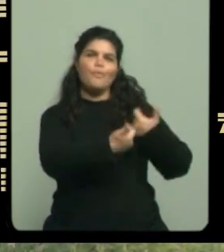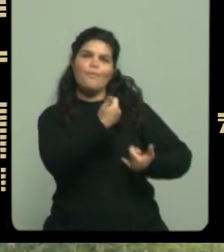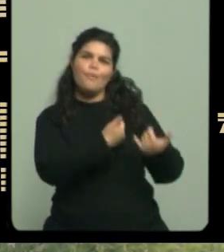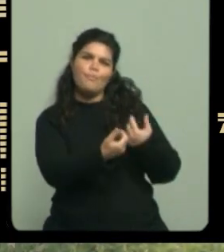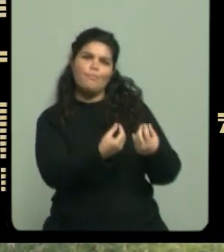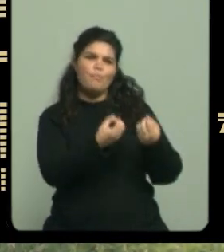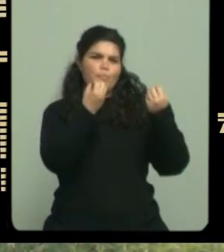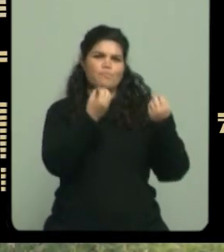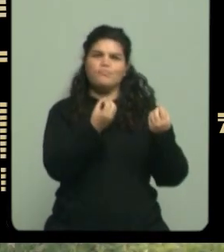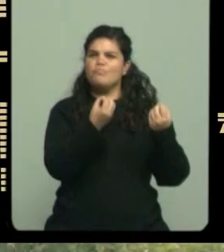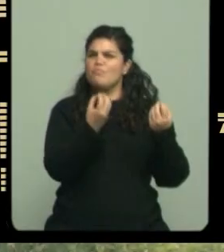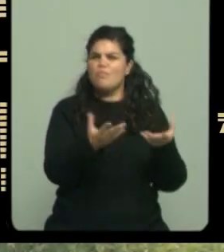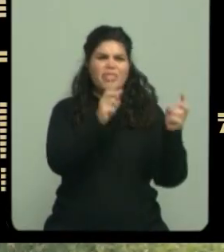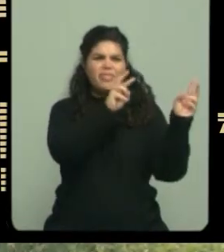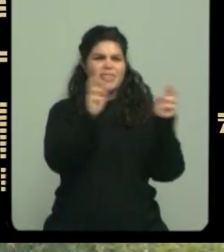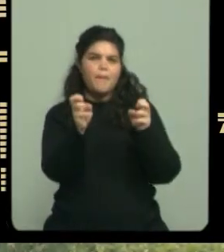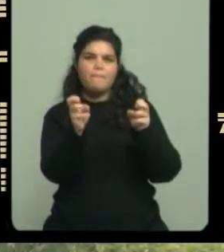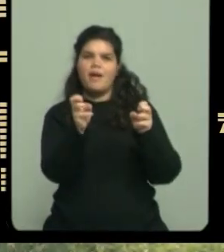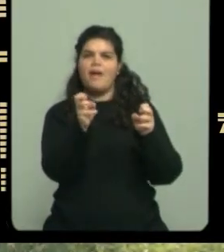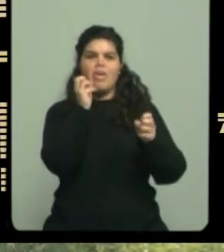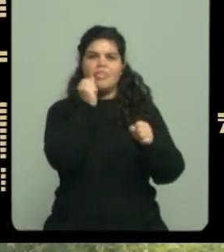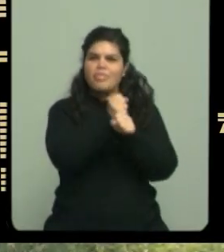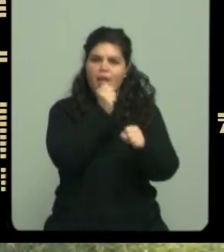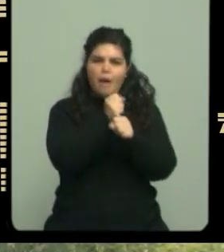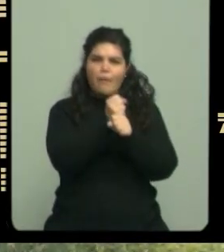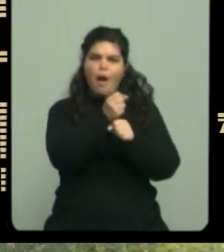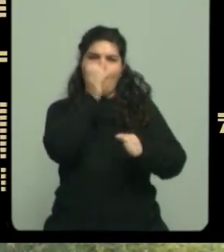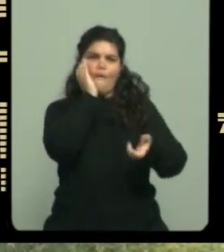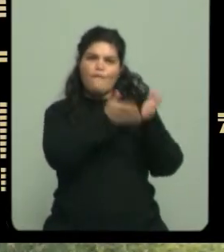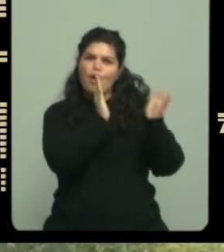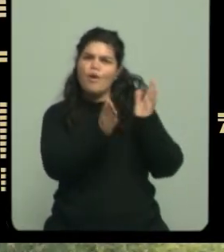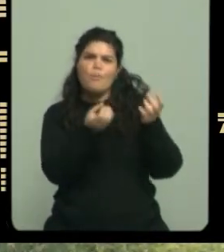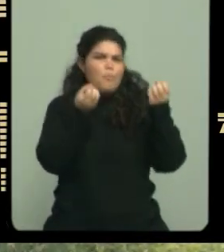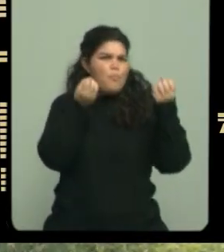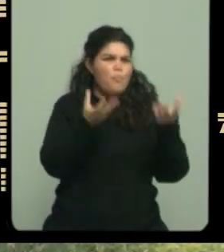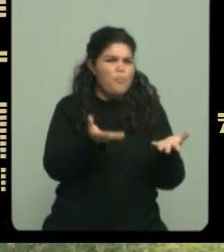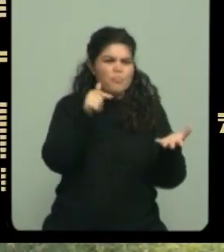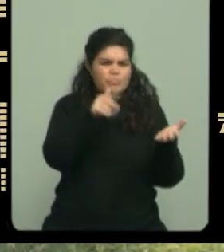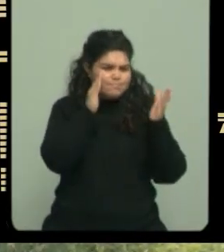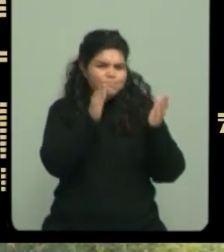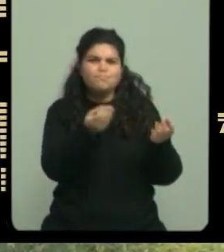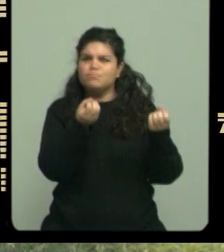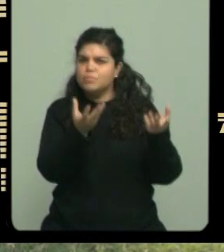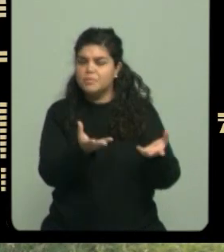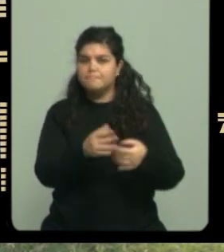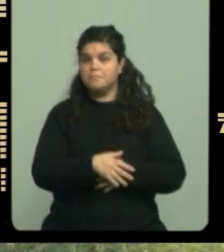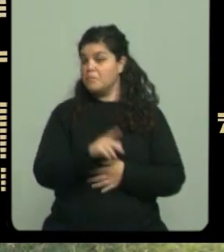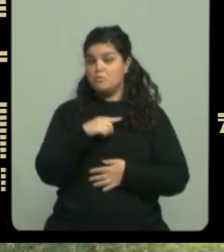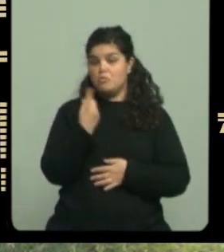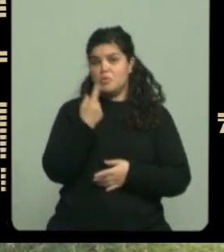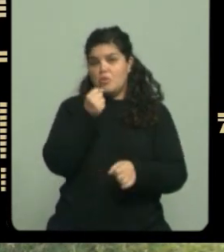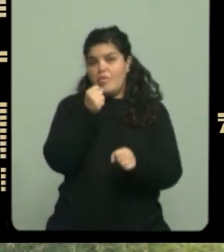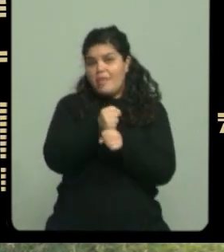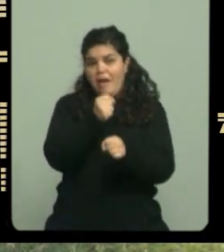Agustina, ¿por qué es importante hablar de violencia laboral? Es importante hablar de violencia laboral porque nosotros en el